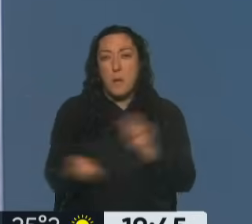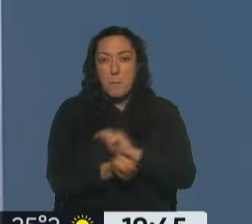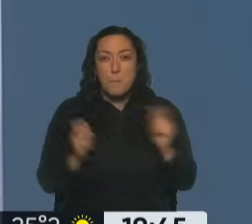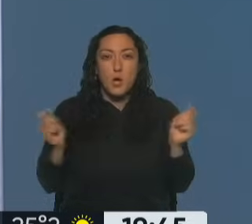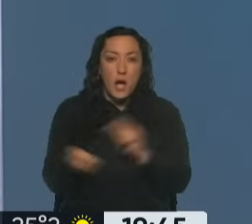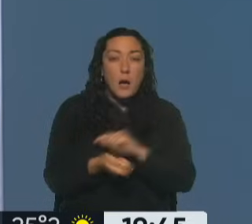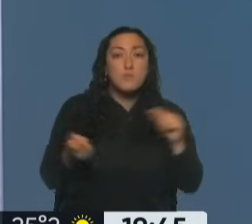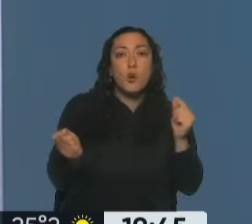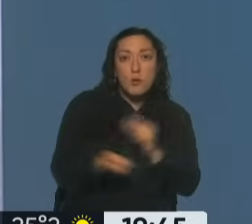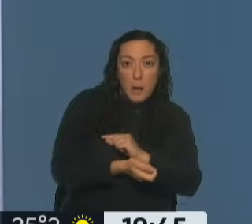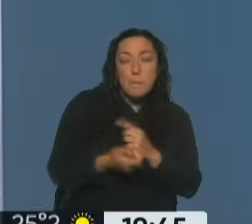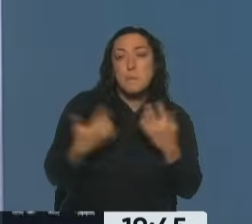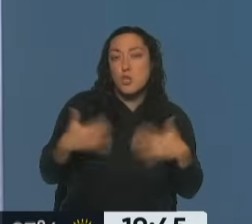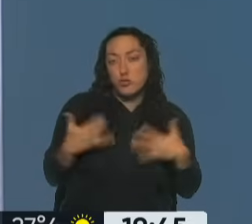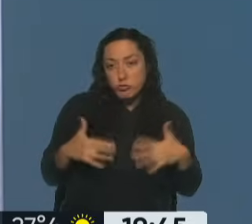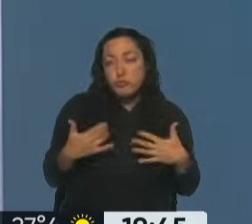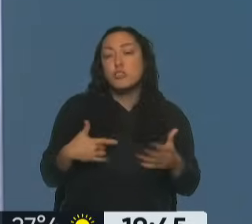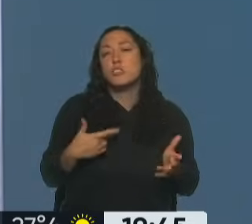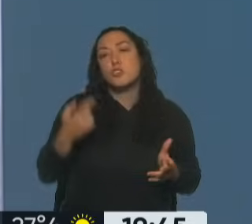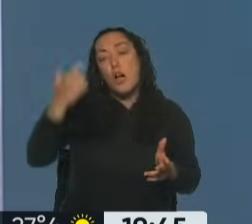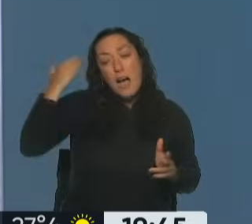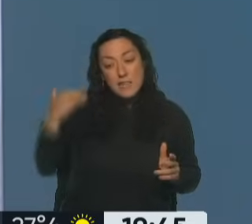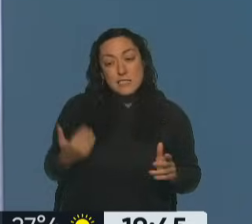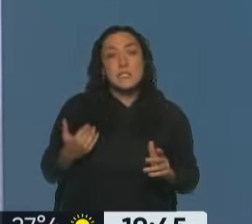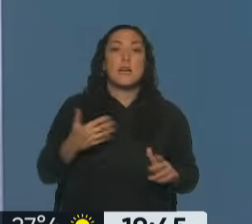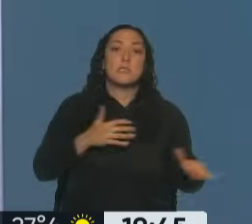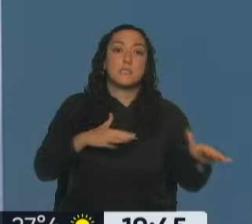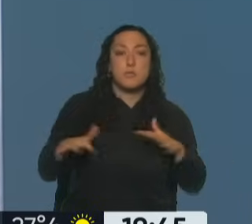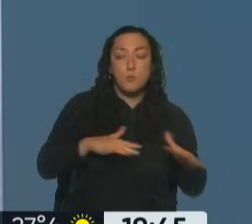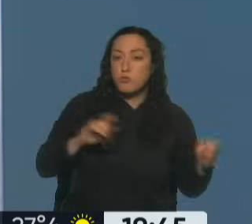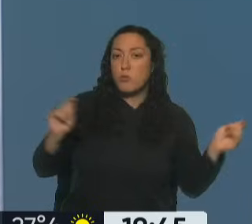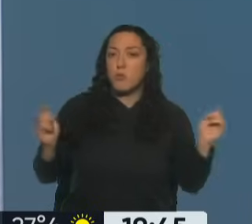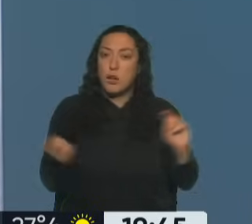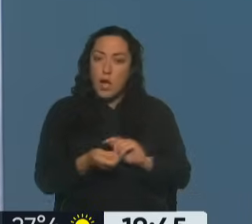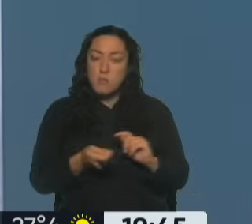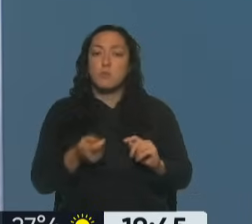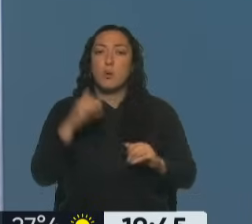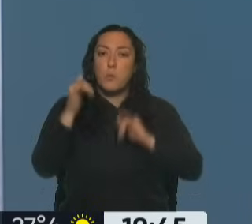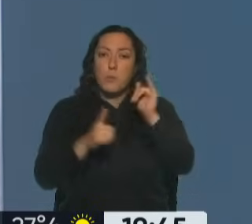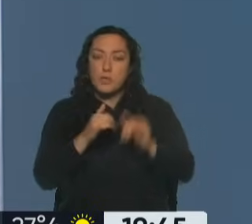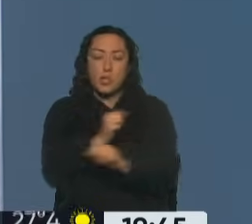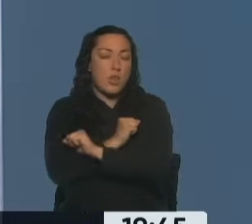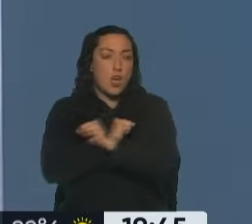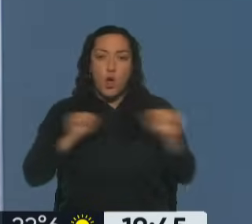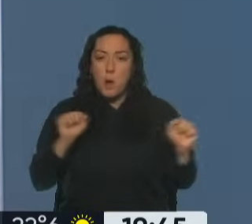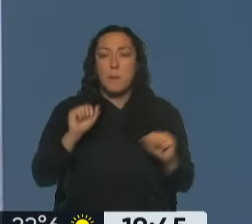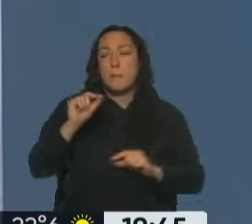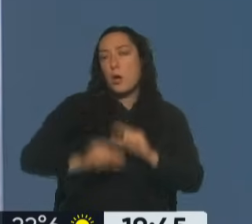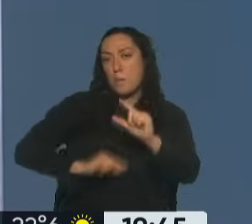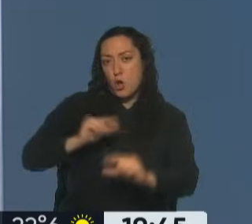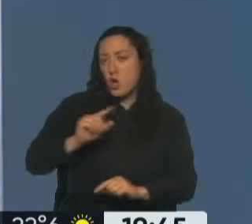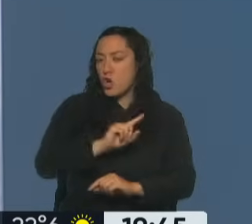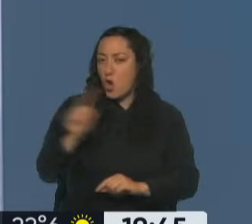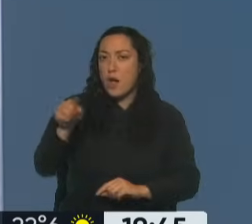bueno, creo que ayer hubo, claramente una escenificación de esos cambios de shock, no graduales, lo dijo